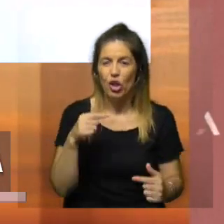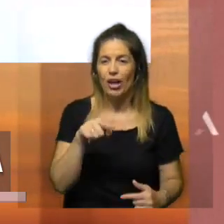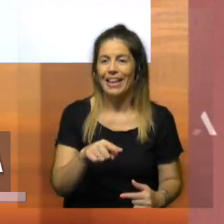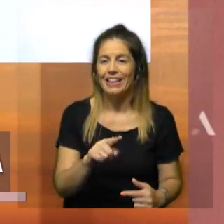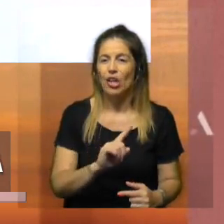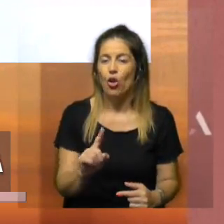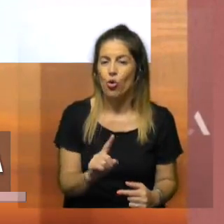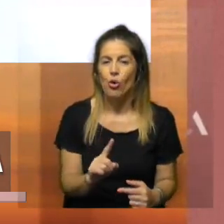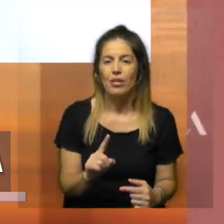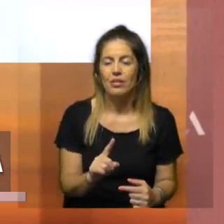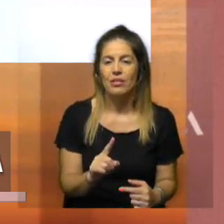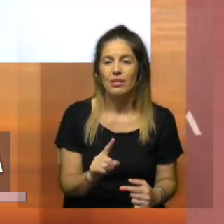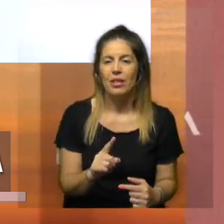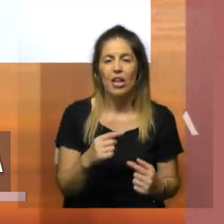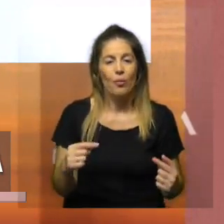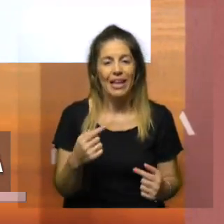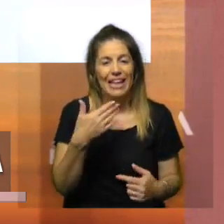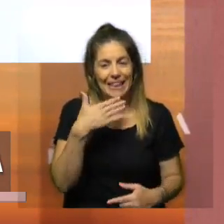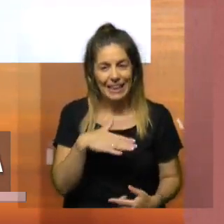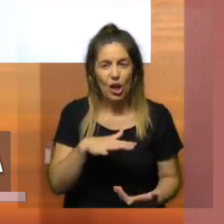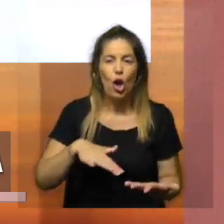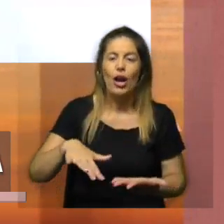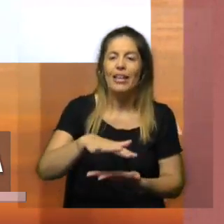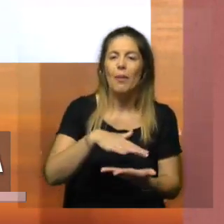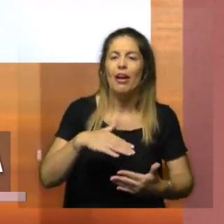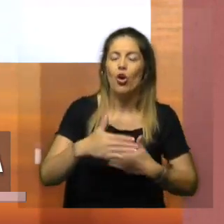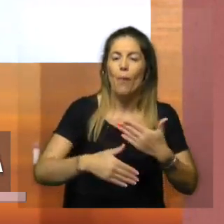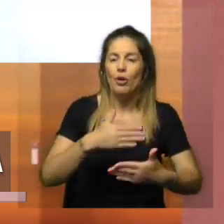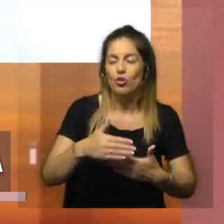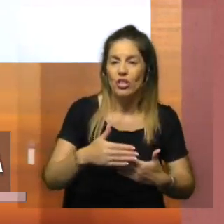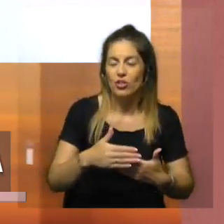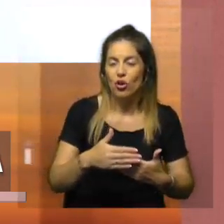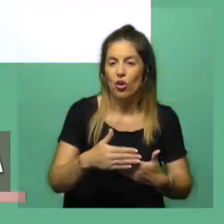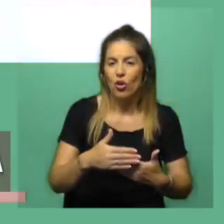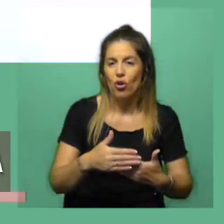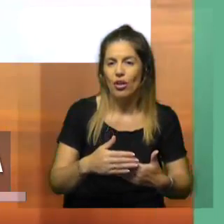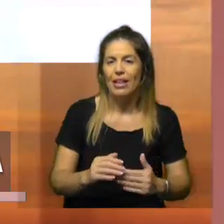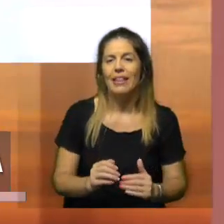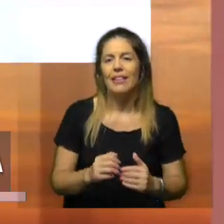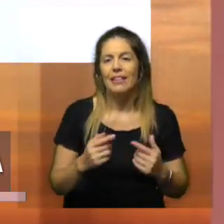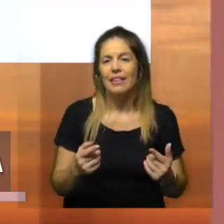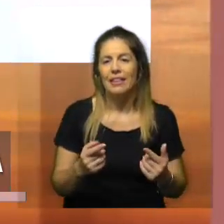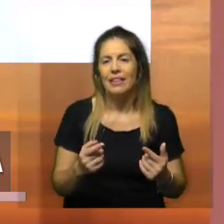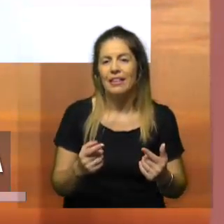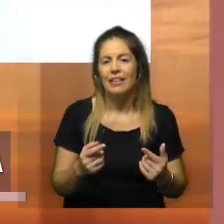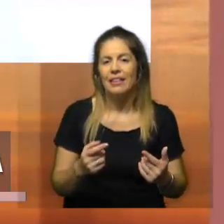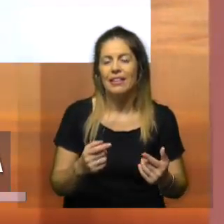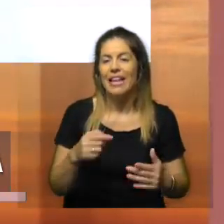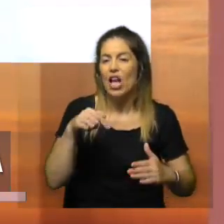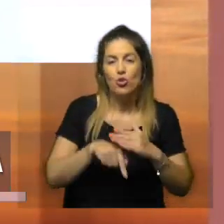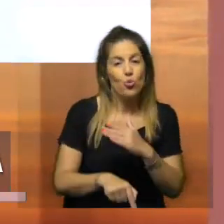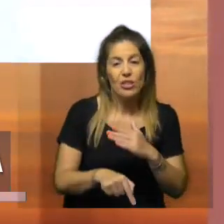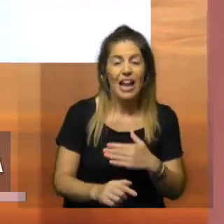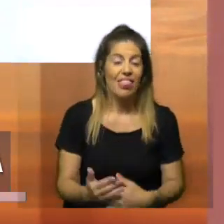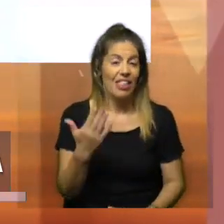elemento, es un elemento que hay que entenderlo en el marco de un proceso global de ascenso y contestación de estas ultraderechas a